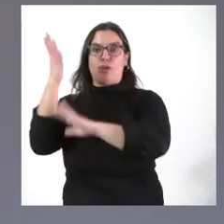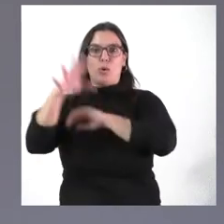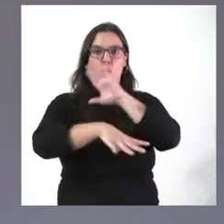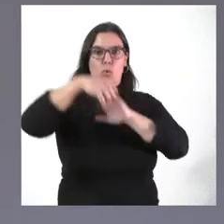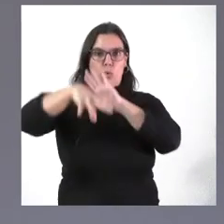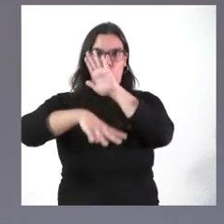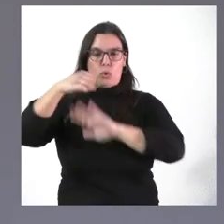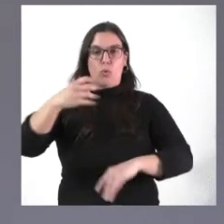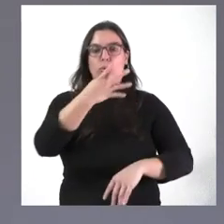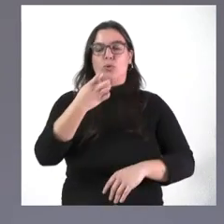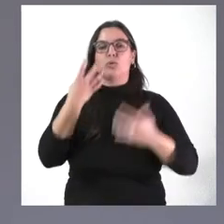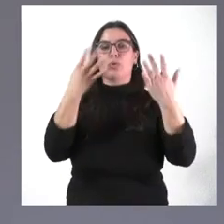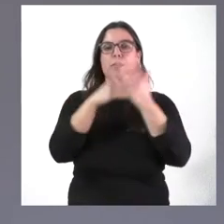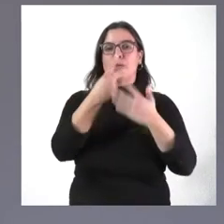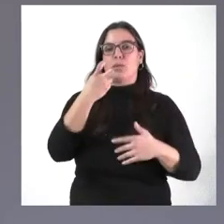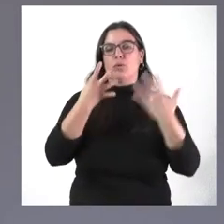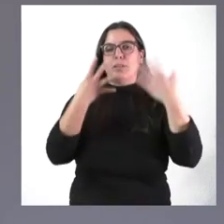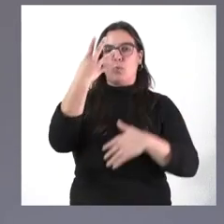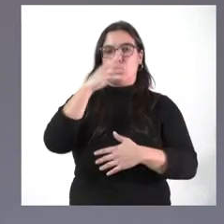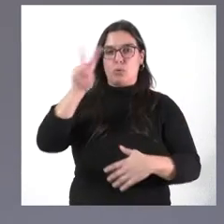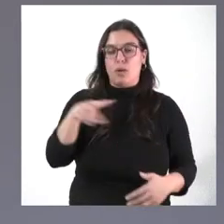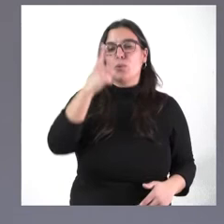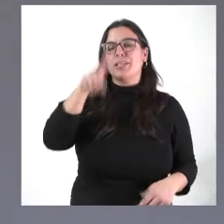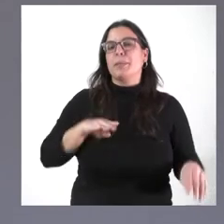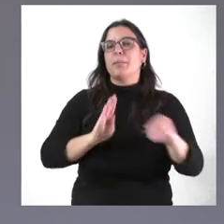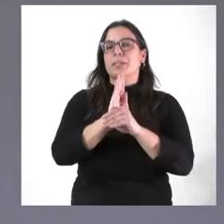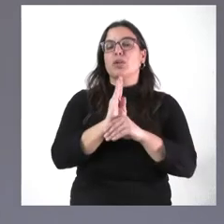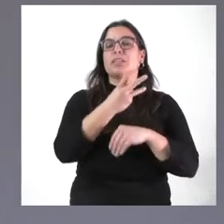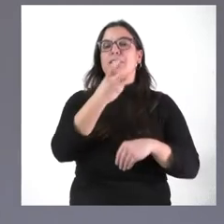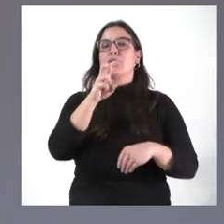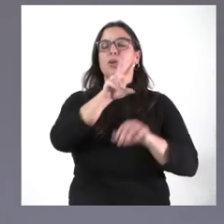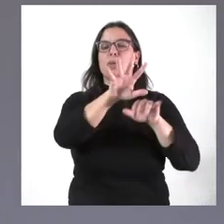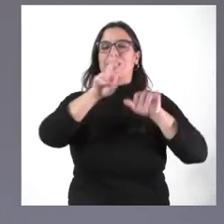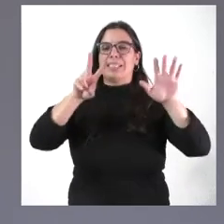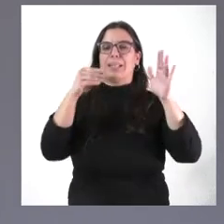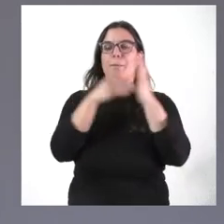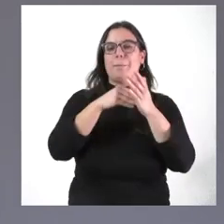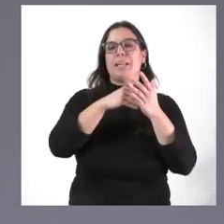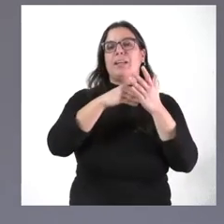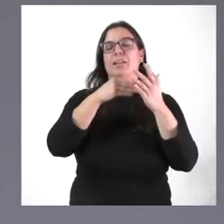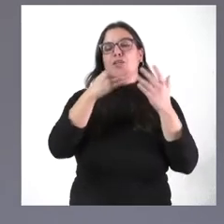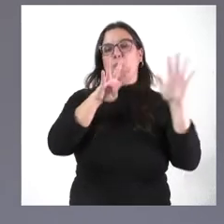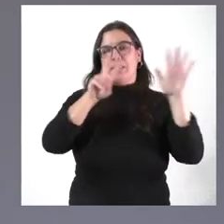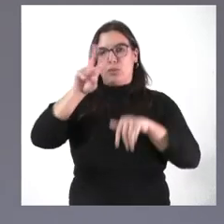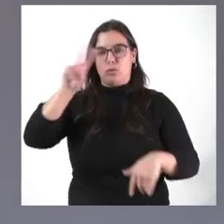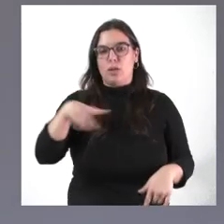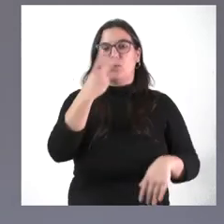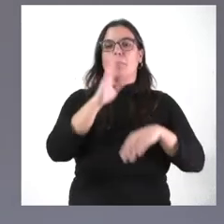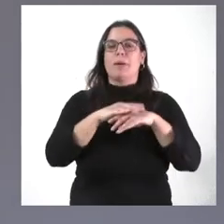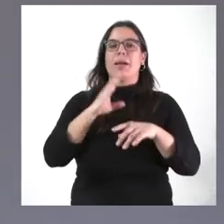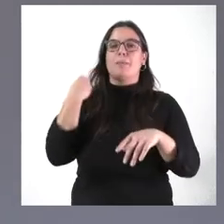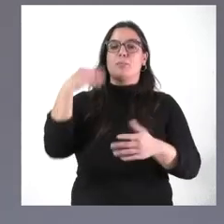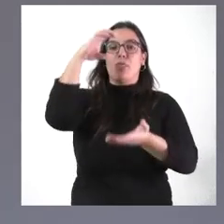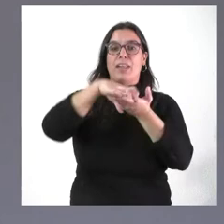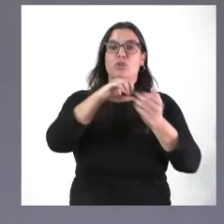409.294 euros y también unas una impresión de 357.092 para preparar el centro de defensa contra el fuego